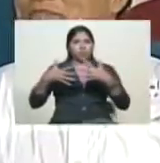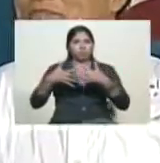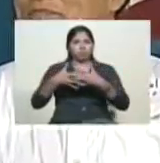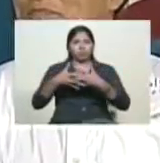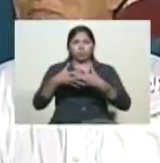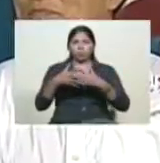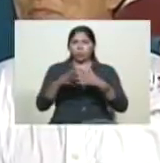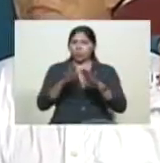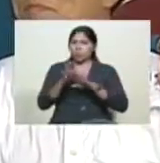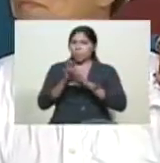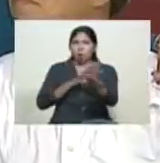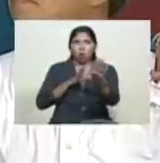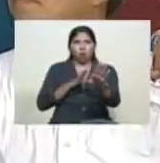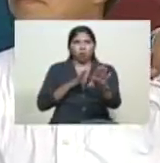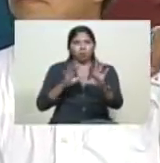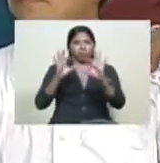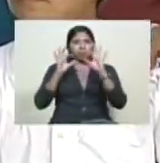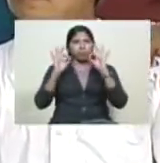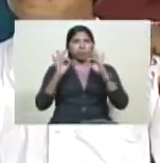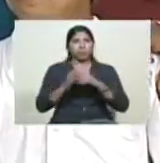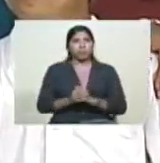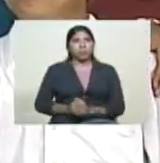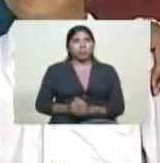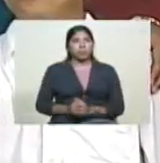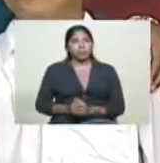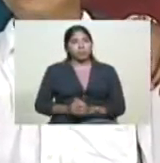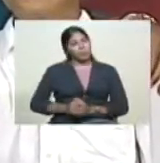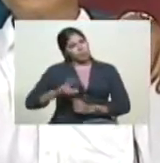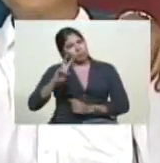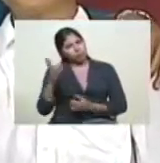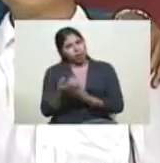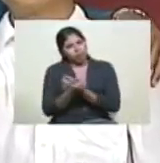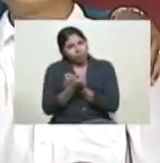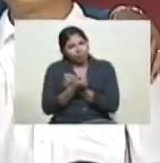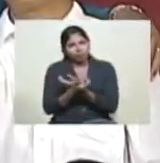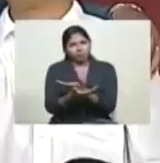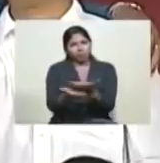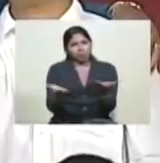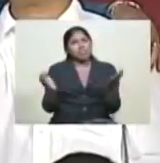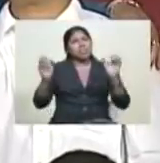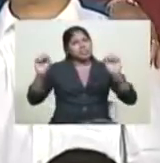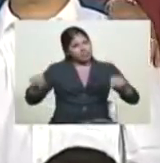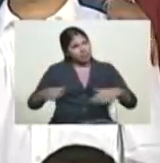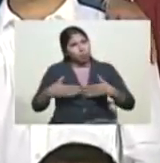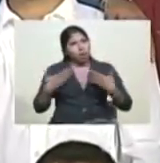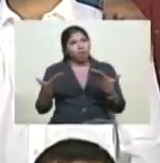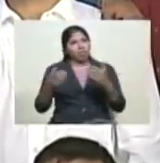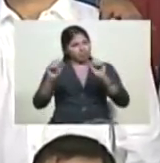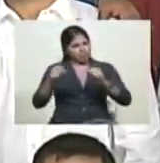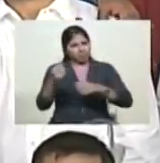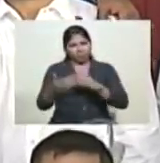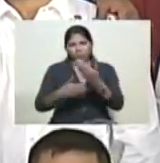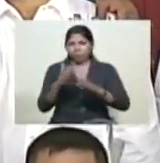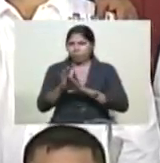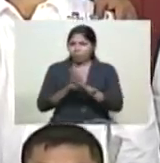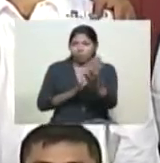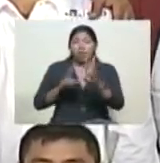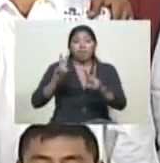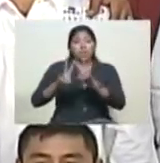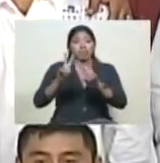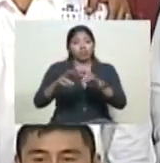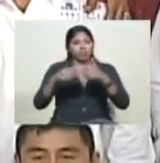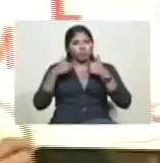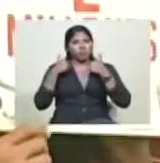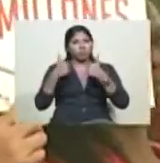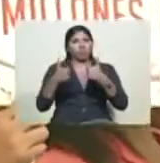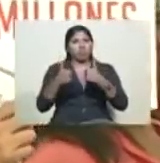del siglo XXI. Venezuela querida, Venezuela amada, sí se puede. Vamos adelante. Gran misión Vivienda